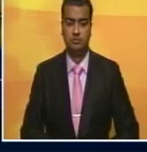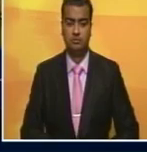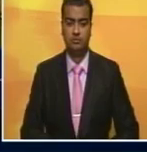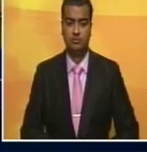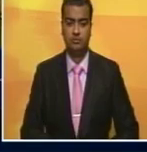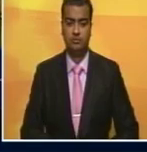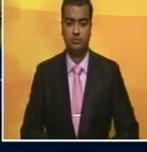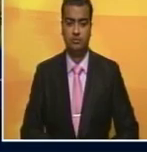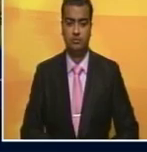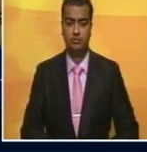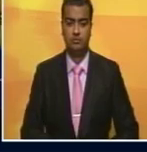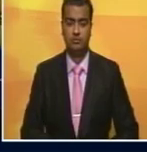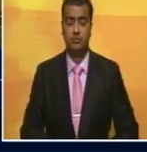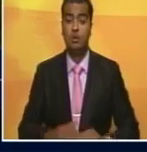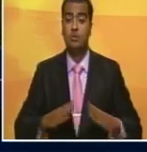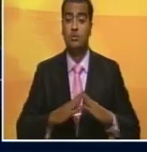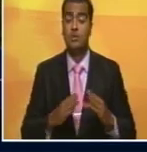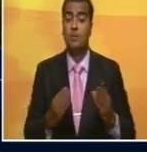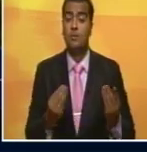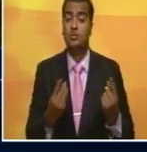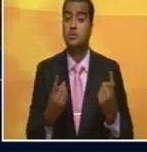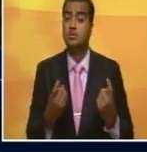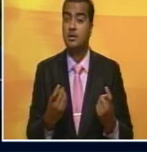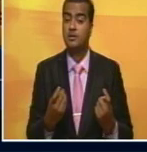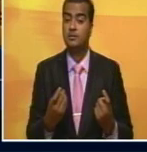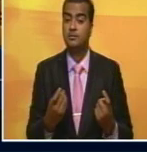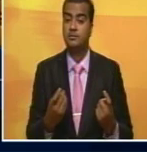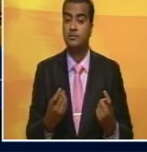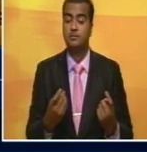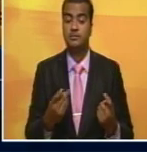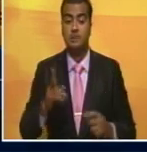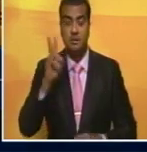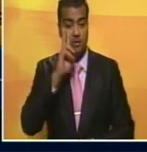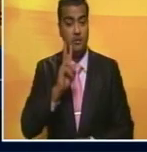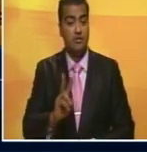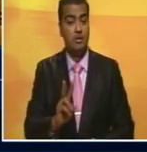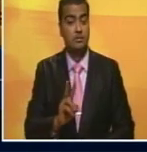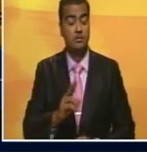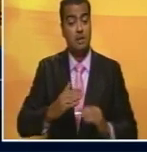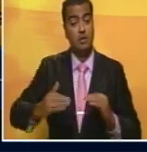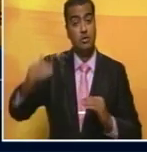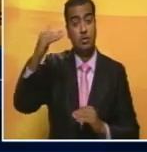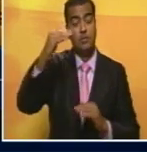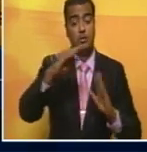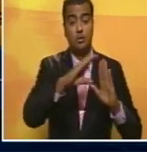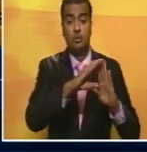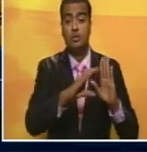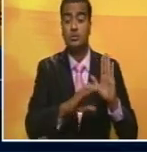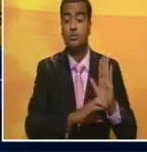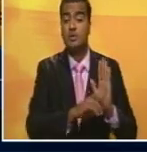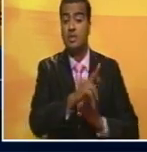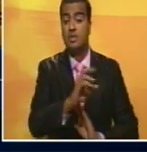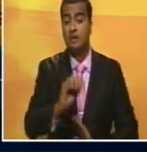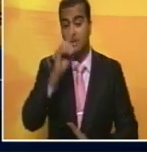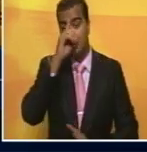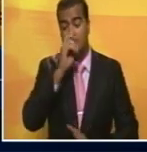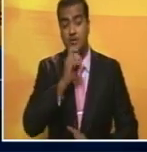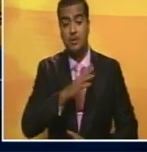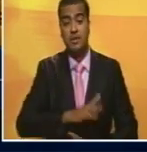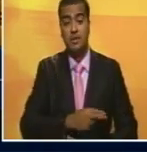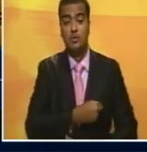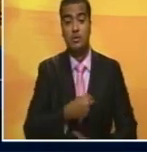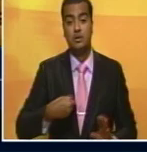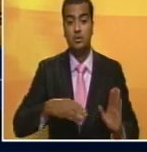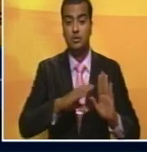Todo lo cual se requiere que se revise el tope constitucional de 30 años previsto en